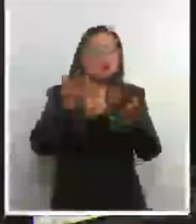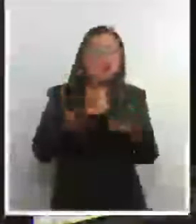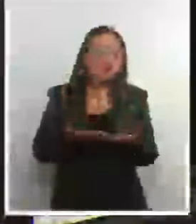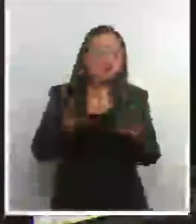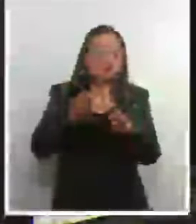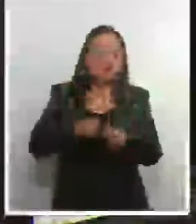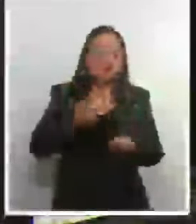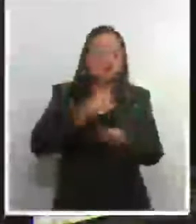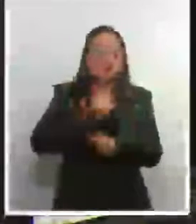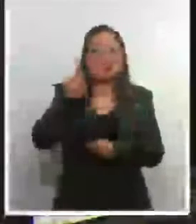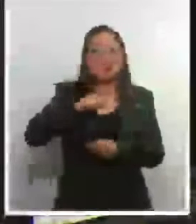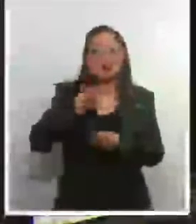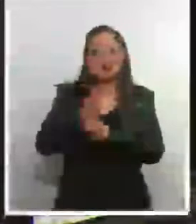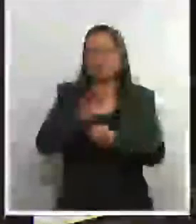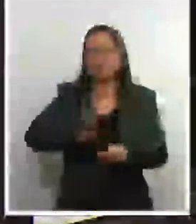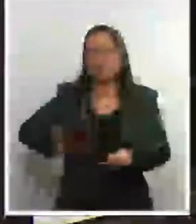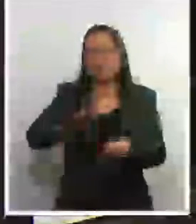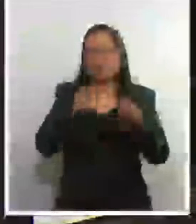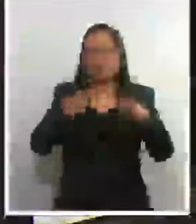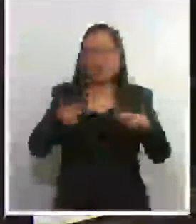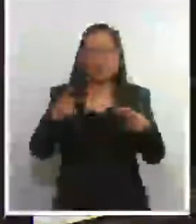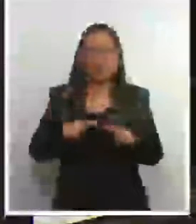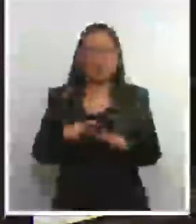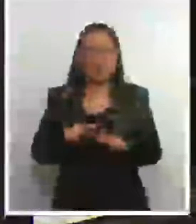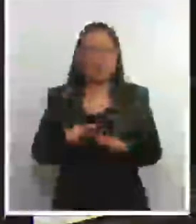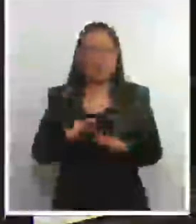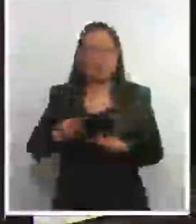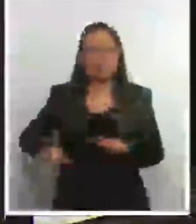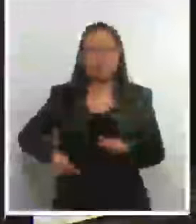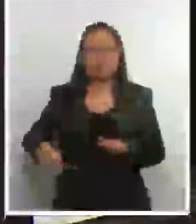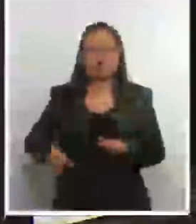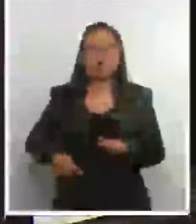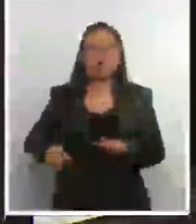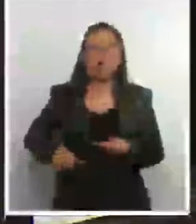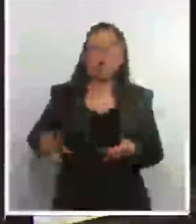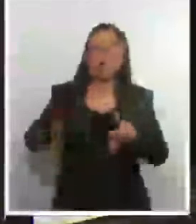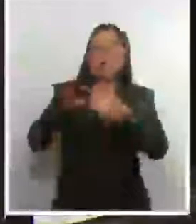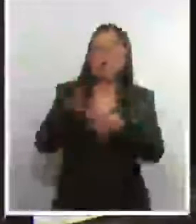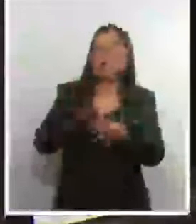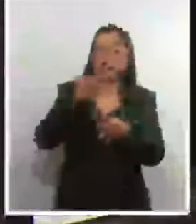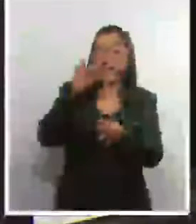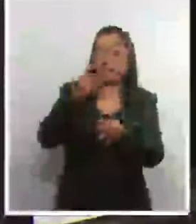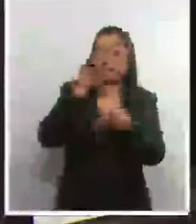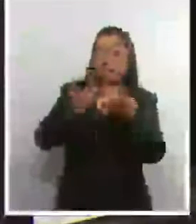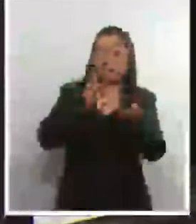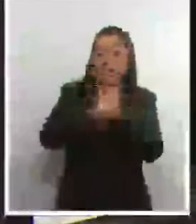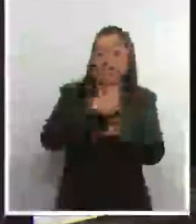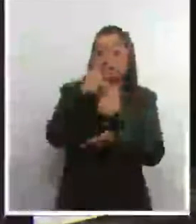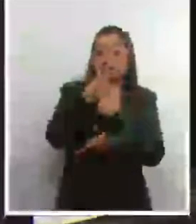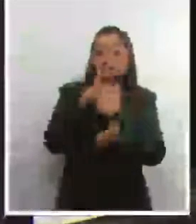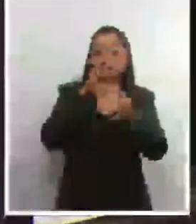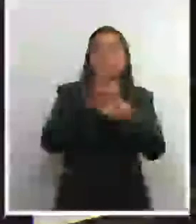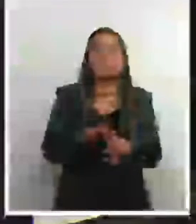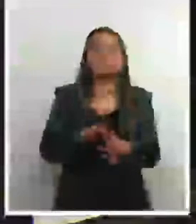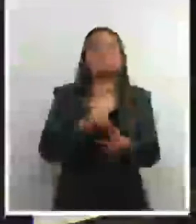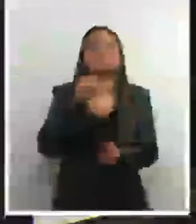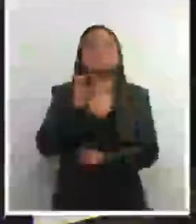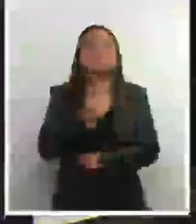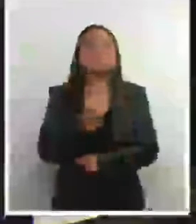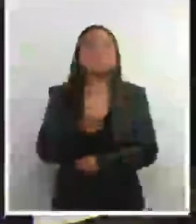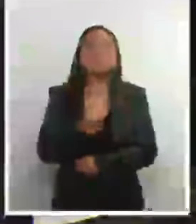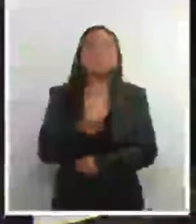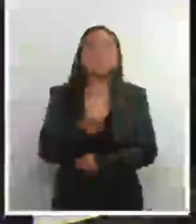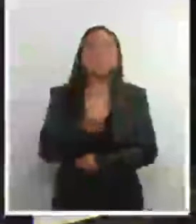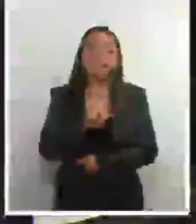una seguridad ciudadana en donde el Estado de Derecho se caracteriza por